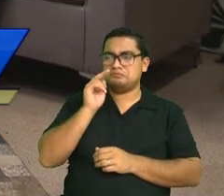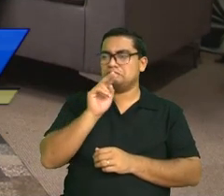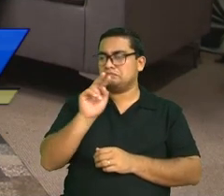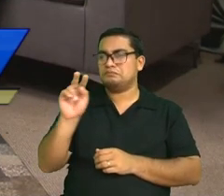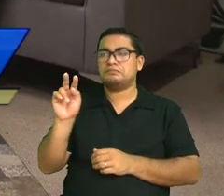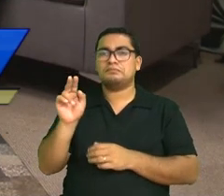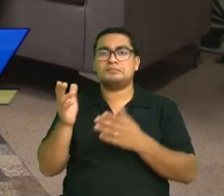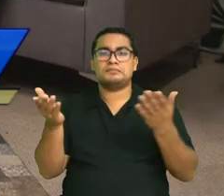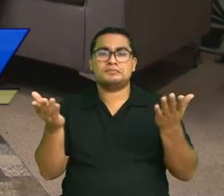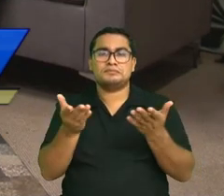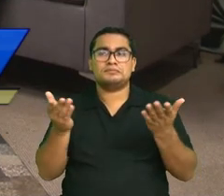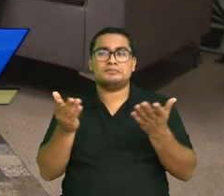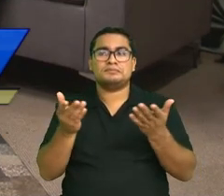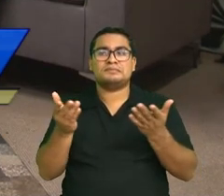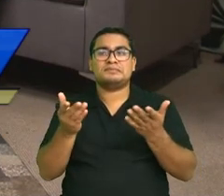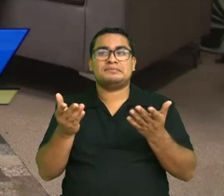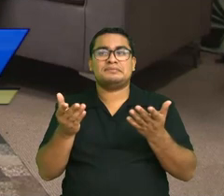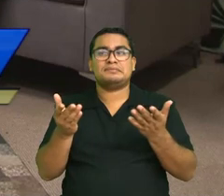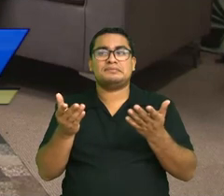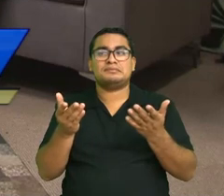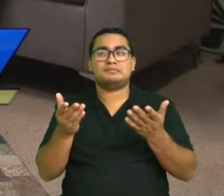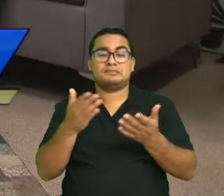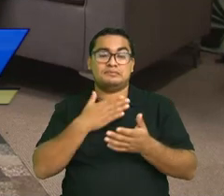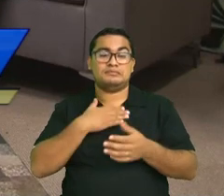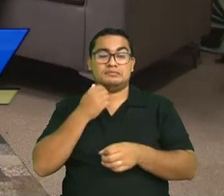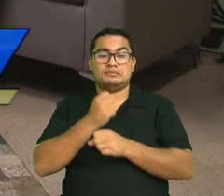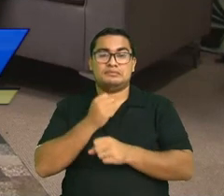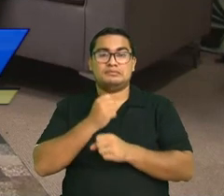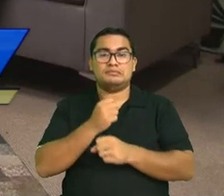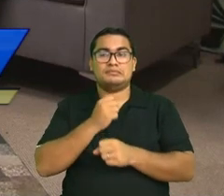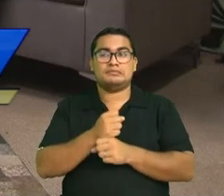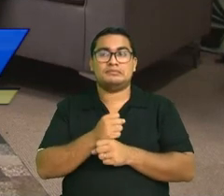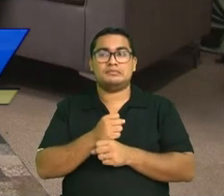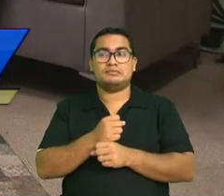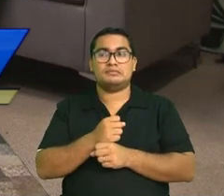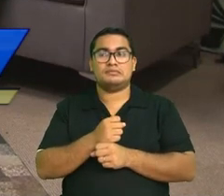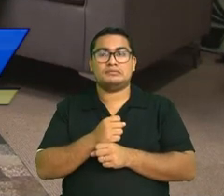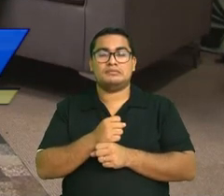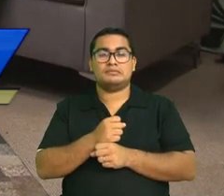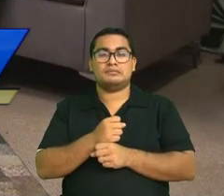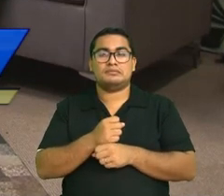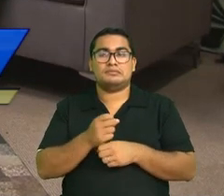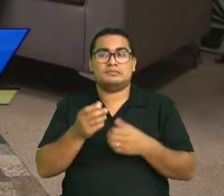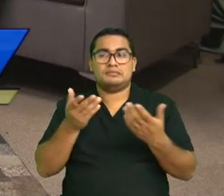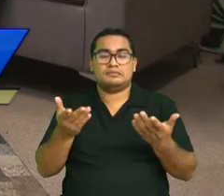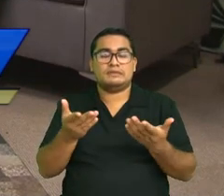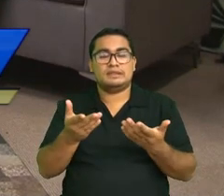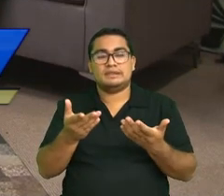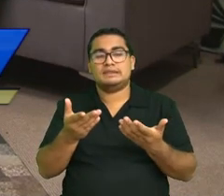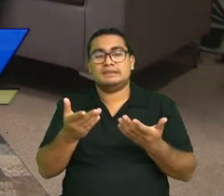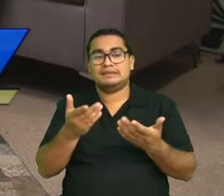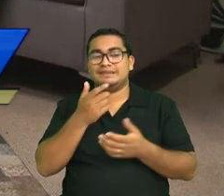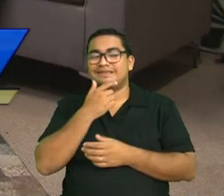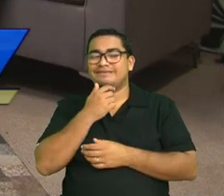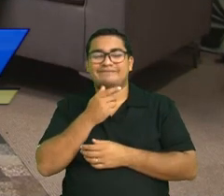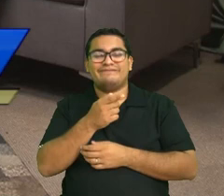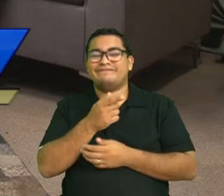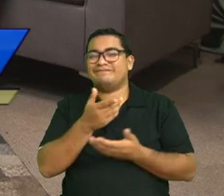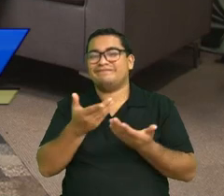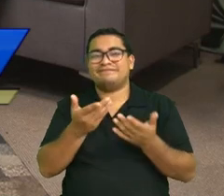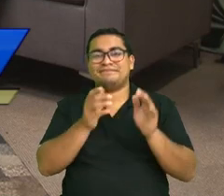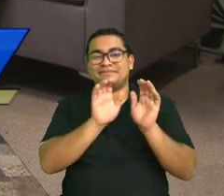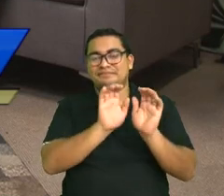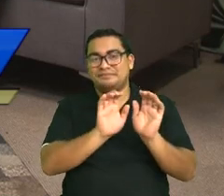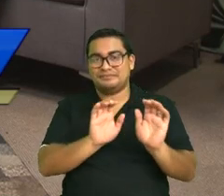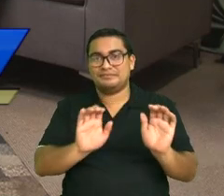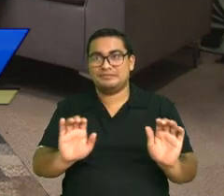el trayecto, en el transcurso de mi vida laboral, he visto eso y eso te impacta porque son niños que